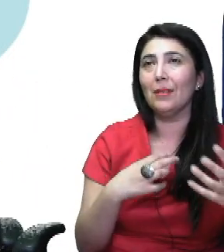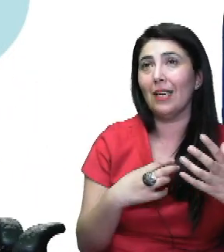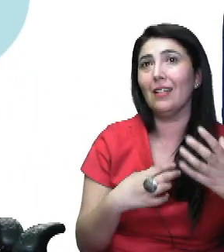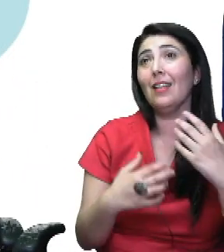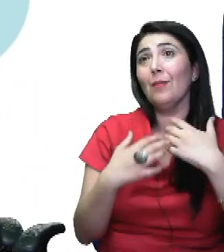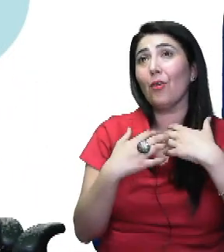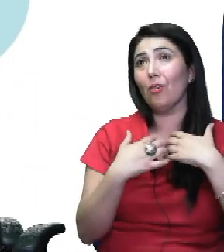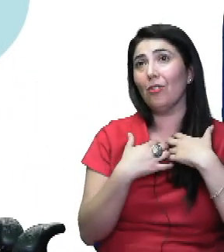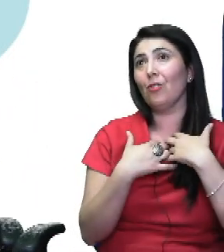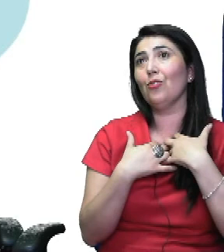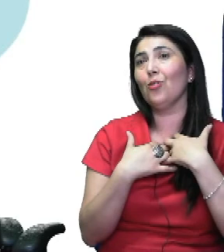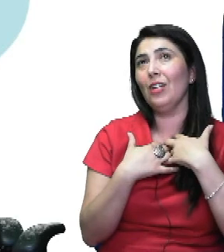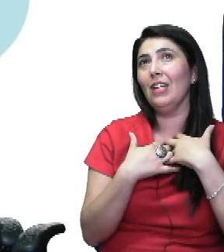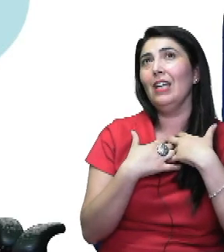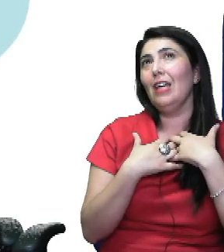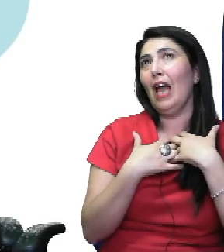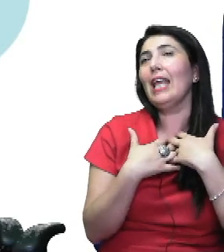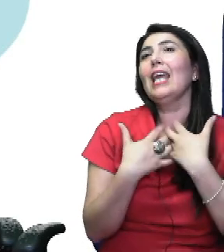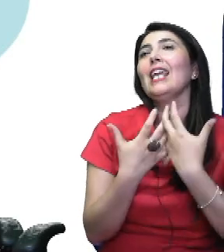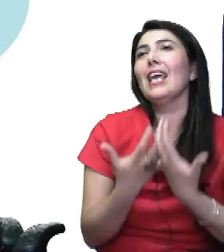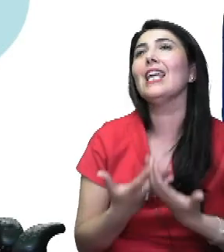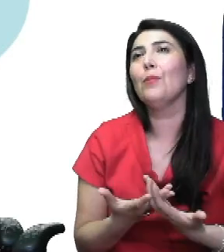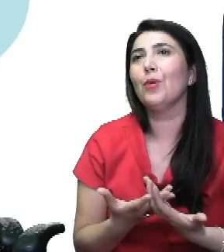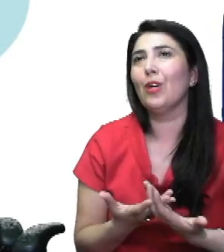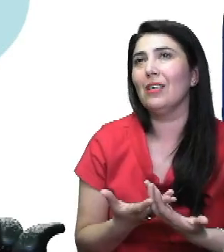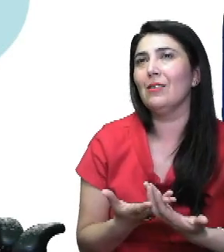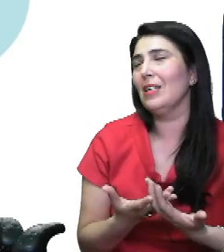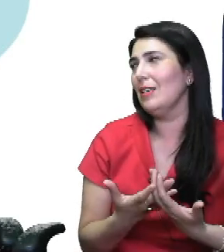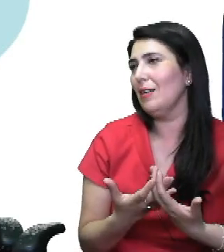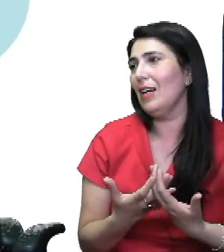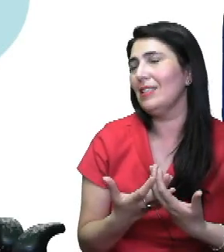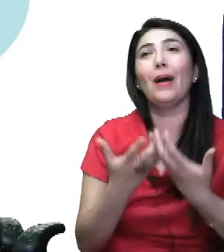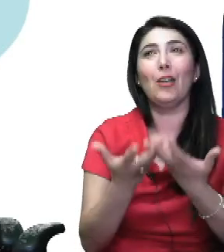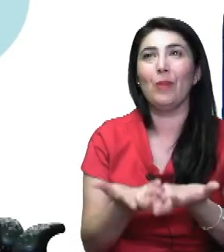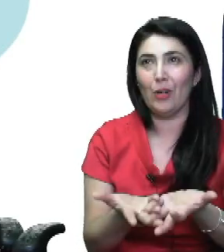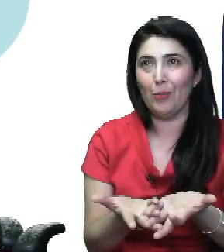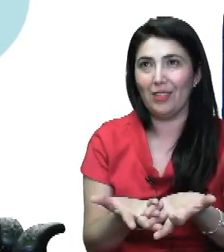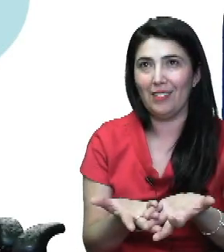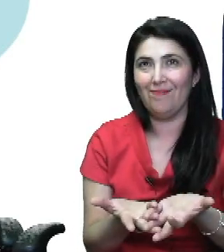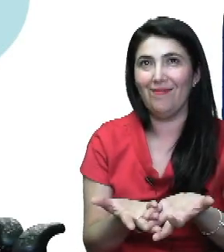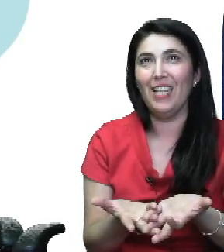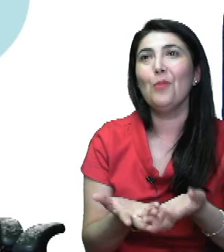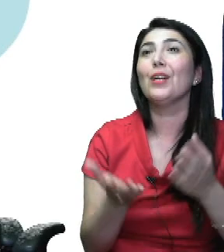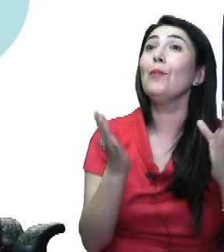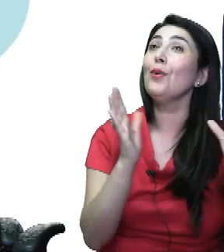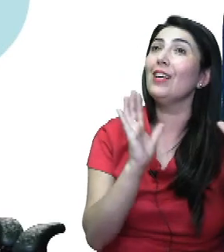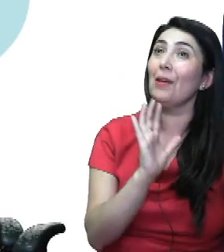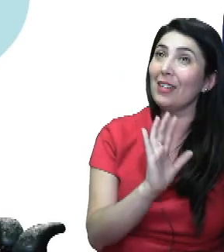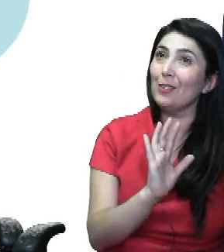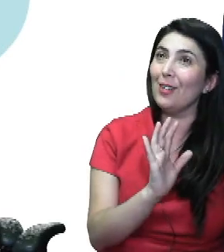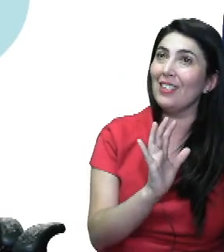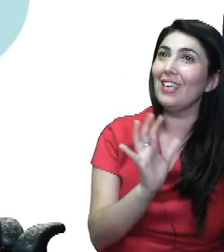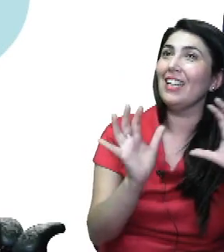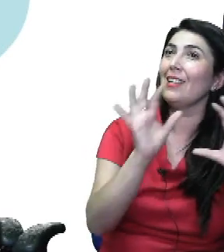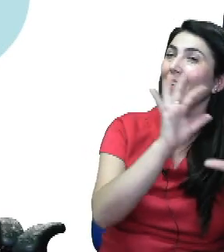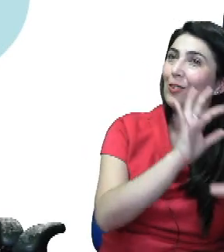es a pensar desde mi rol, donde yo estoy, en qué eje puedo hacer mayor aporte. Por ejemplo, la